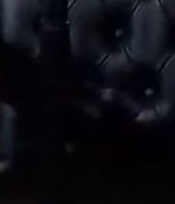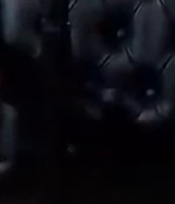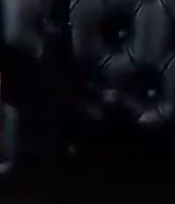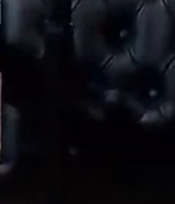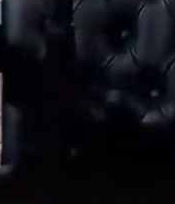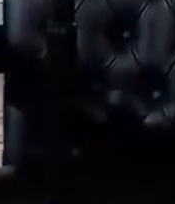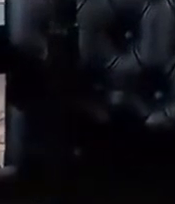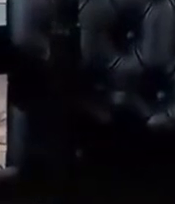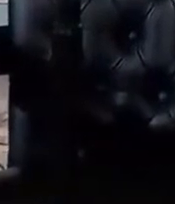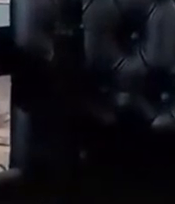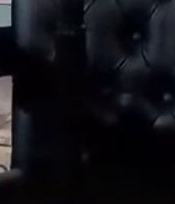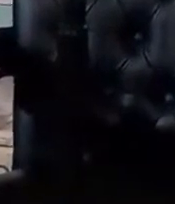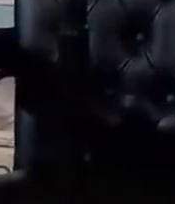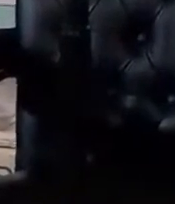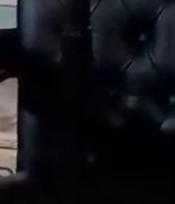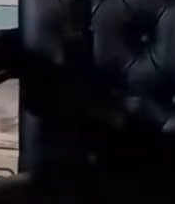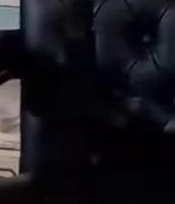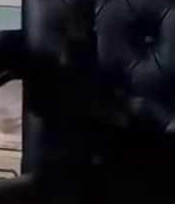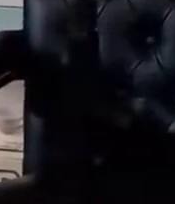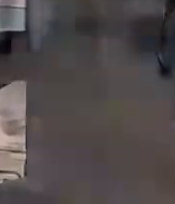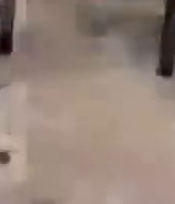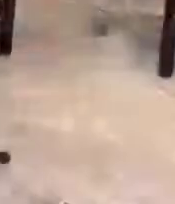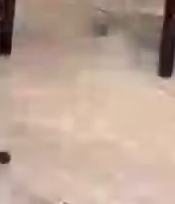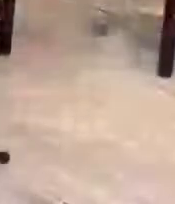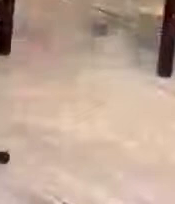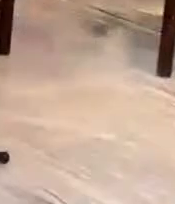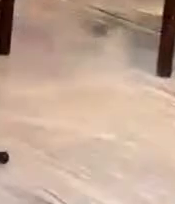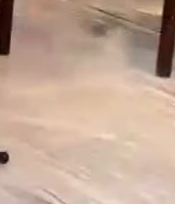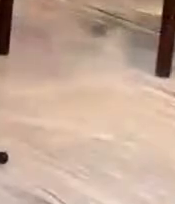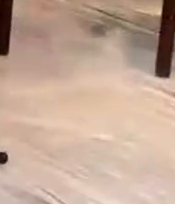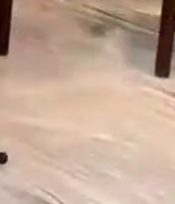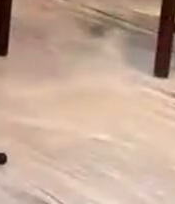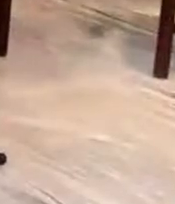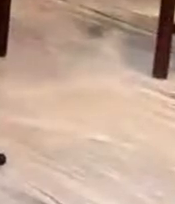Su nombre es mi madre.